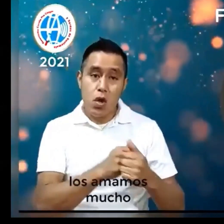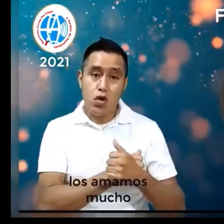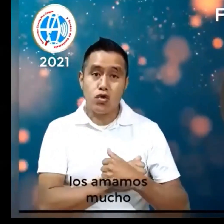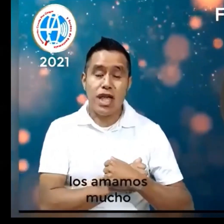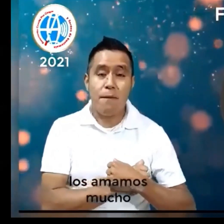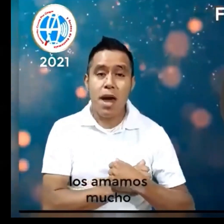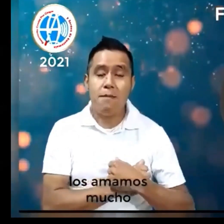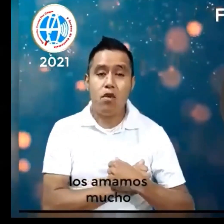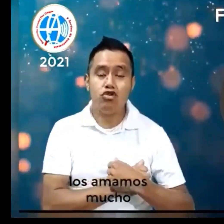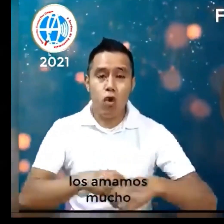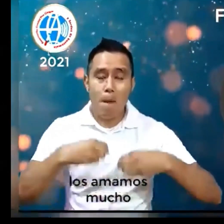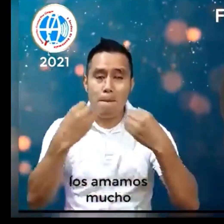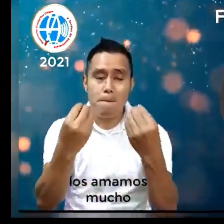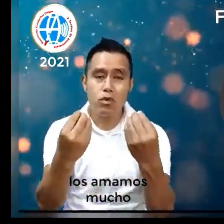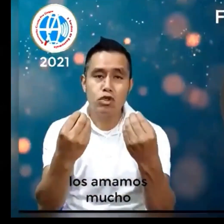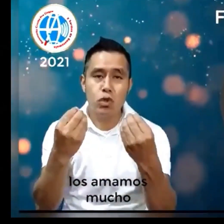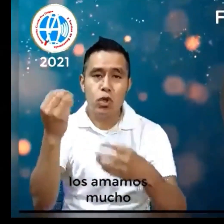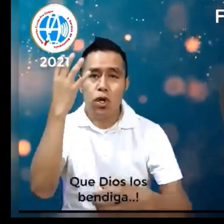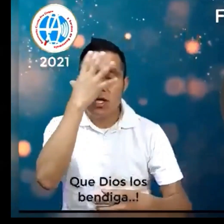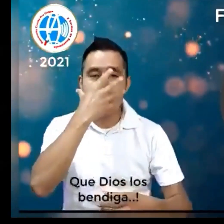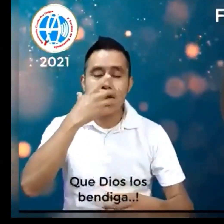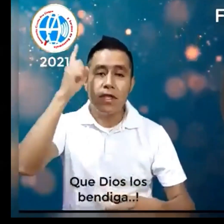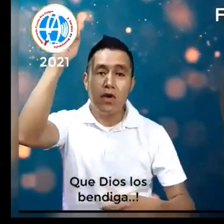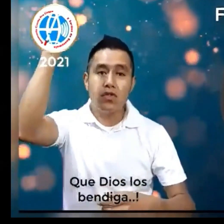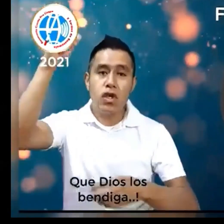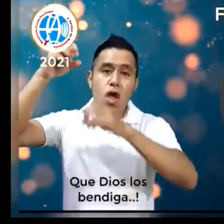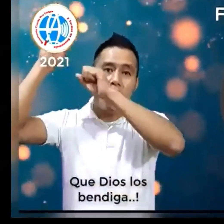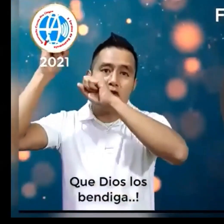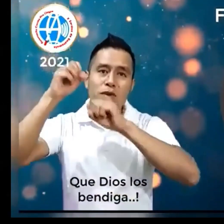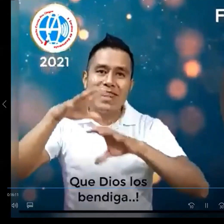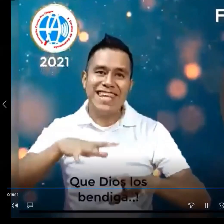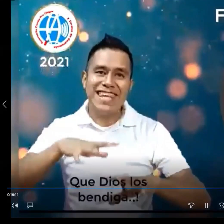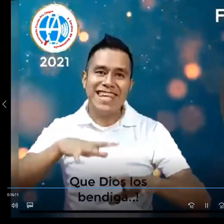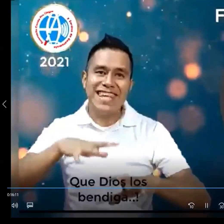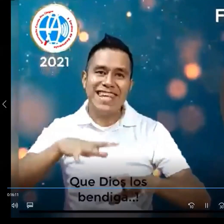Los amamos mucho. Que Dios los bendiga.